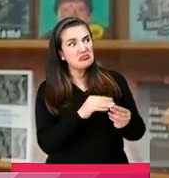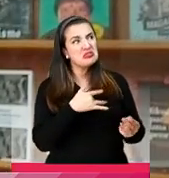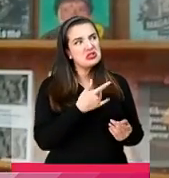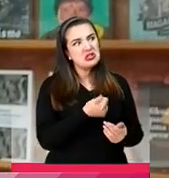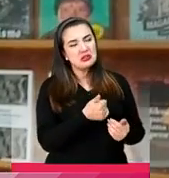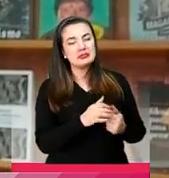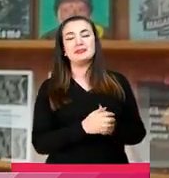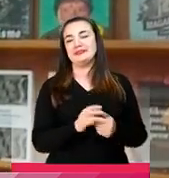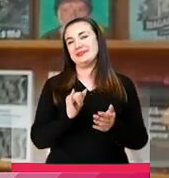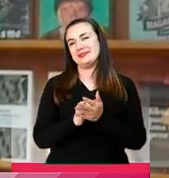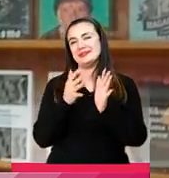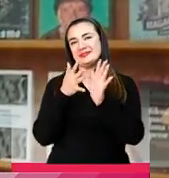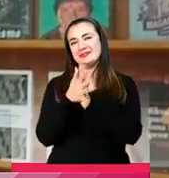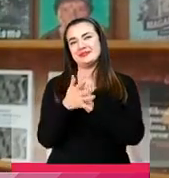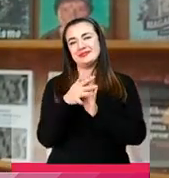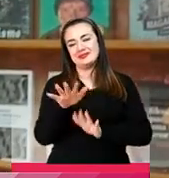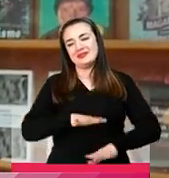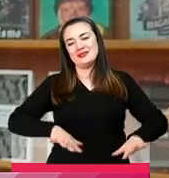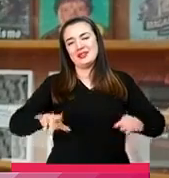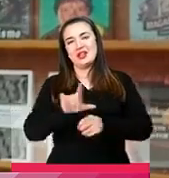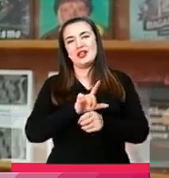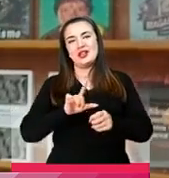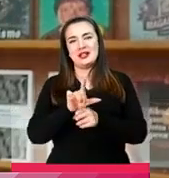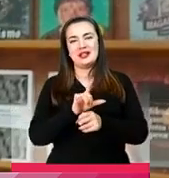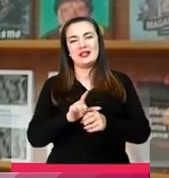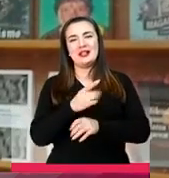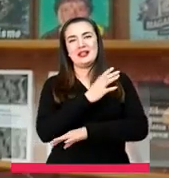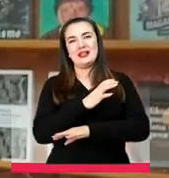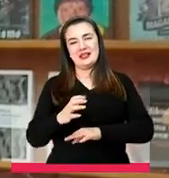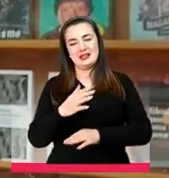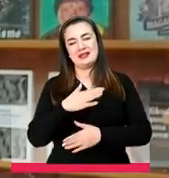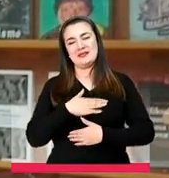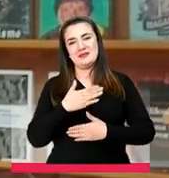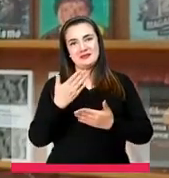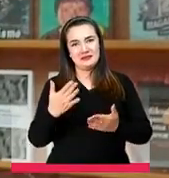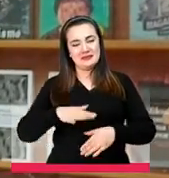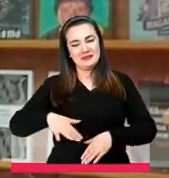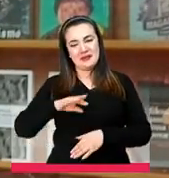información desde la localidad de La Candelaria, informó Mireya López para Noticias Capital.